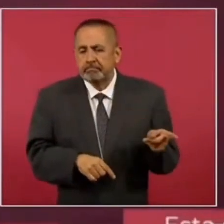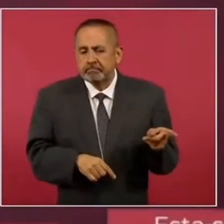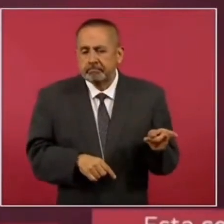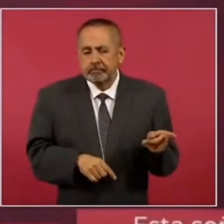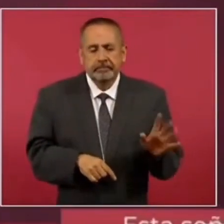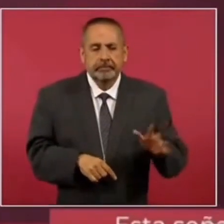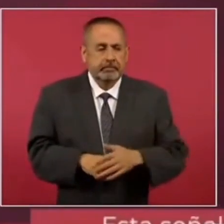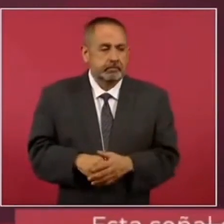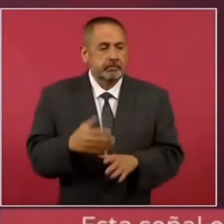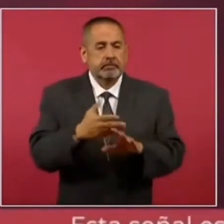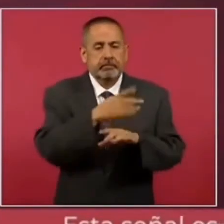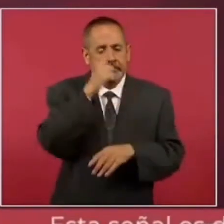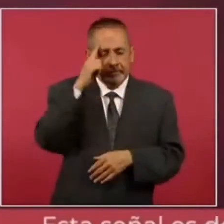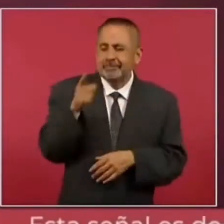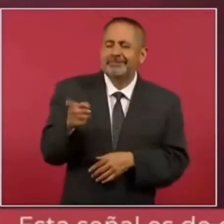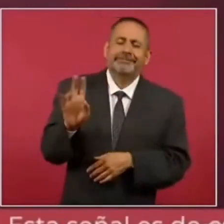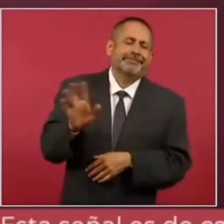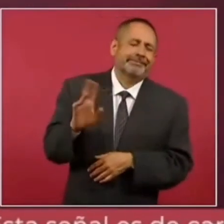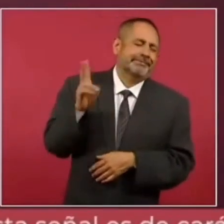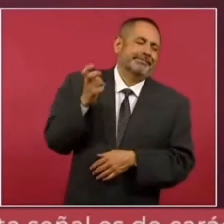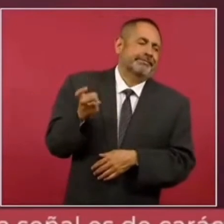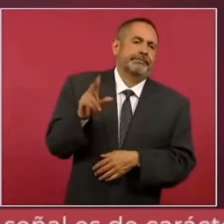Ese no era el problema.